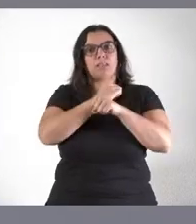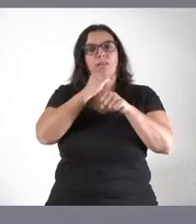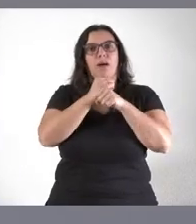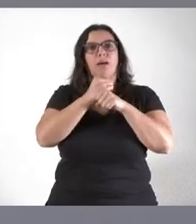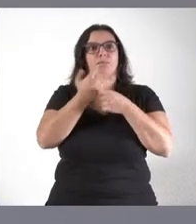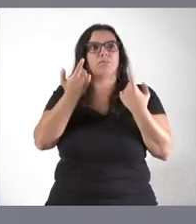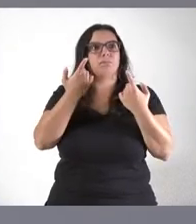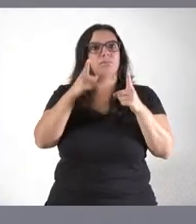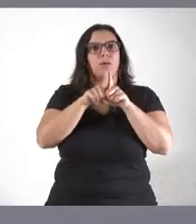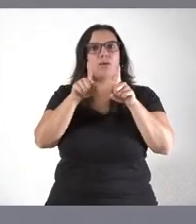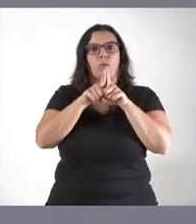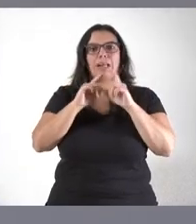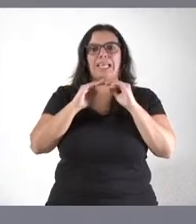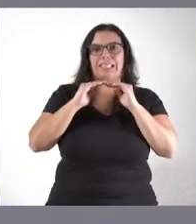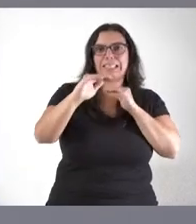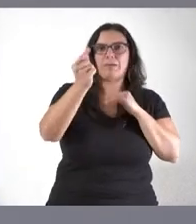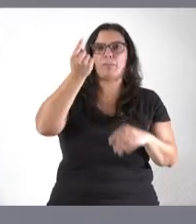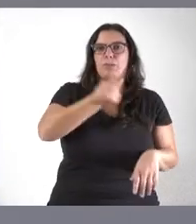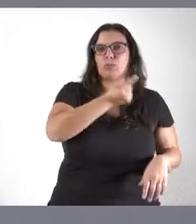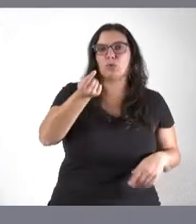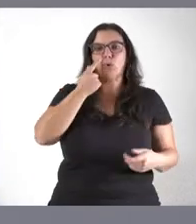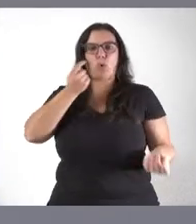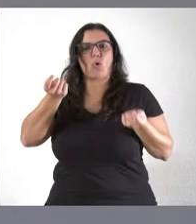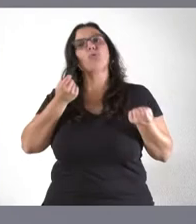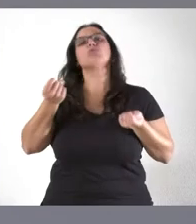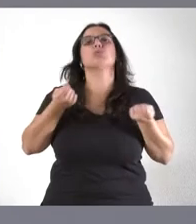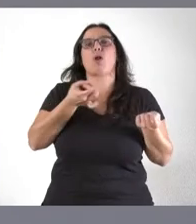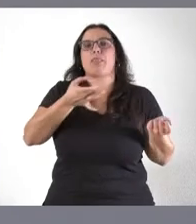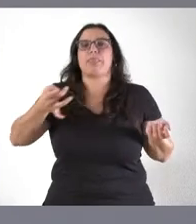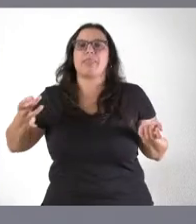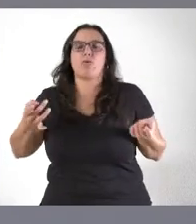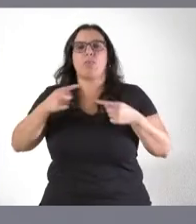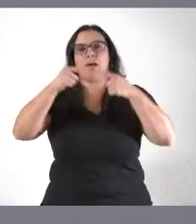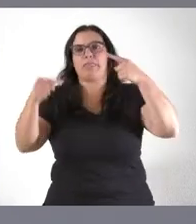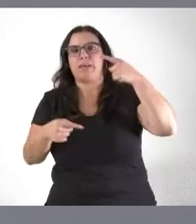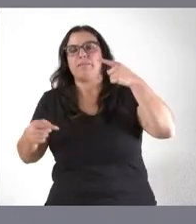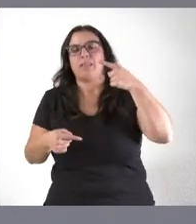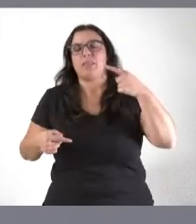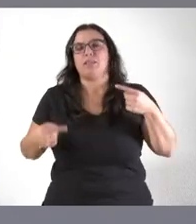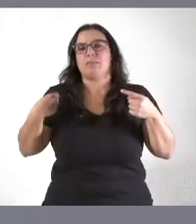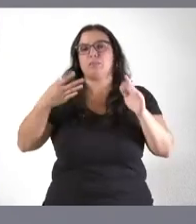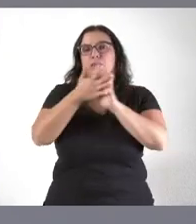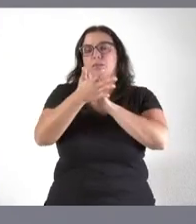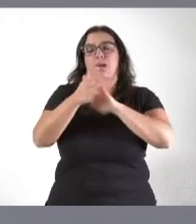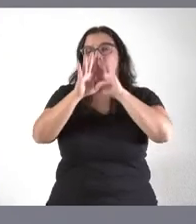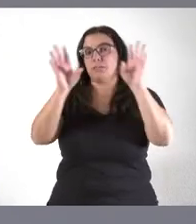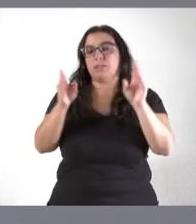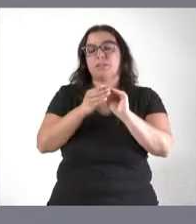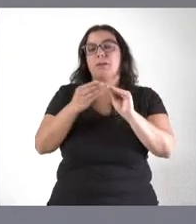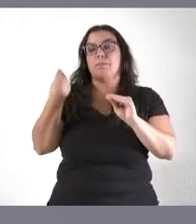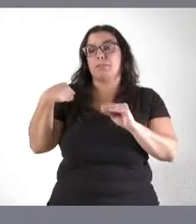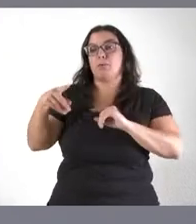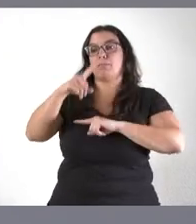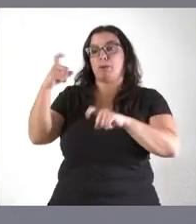horizonte de una estabilidad presupuestaria y de un control de los niveles de deuda y déficit como los como los que ha escrito En definitiva a su pregunta